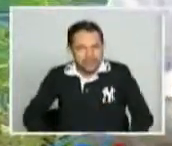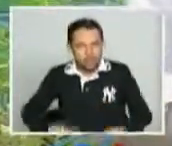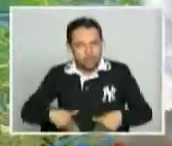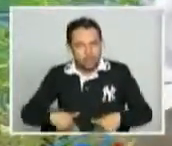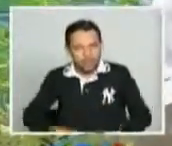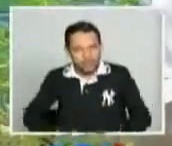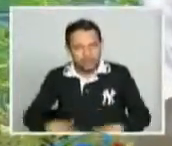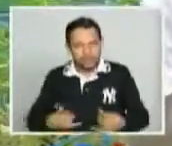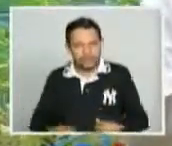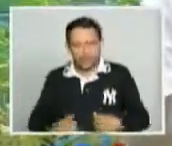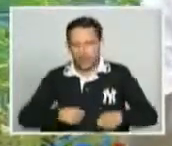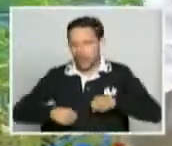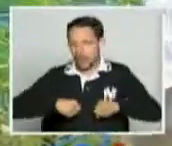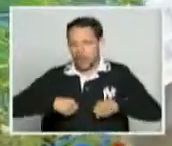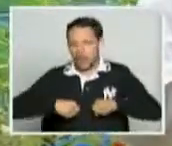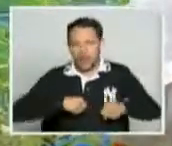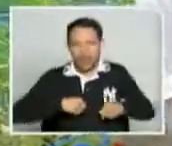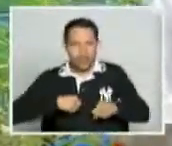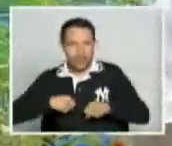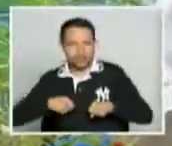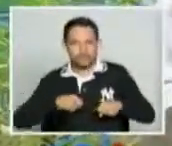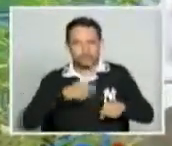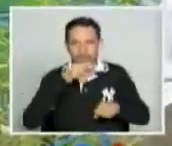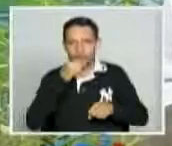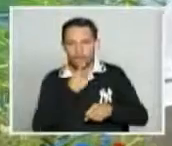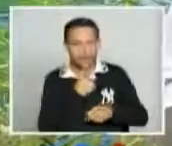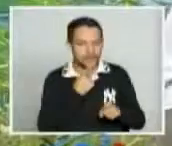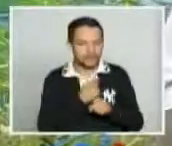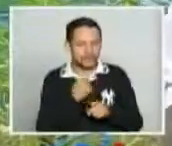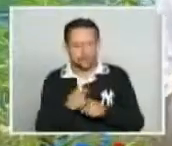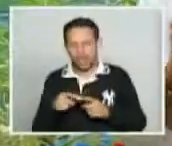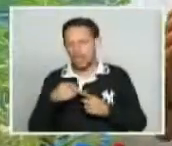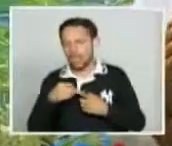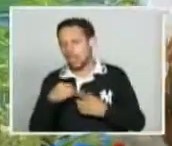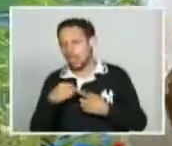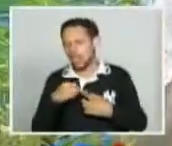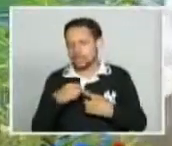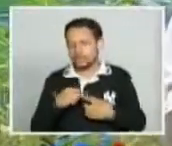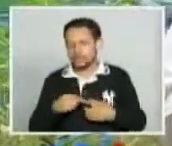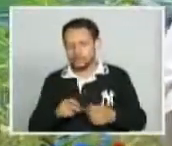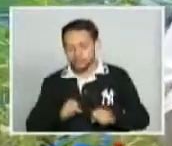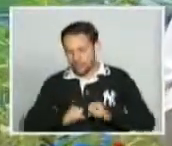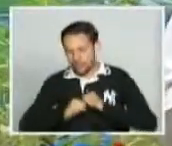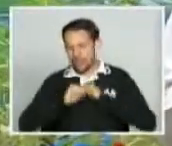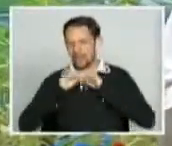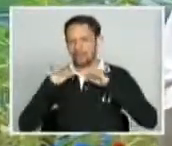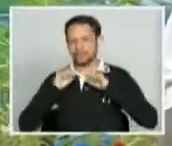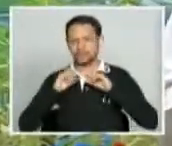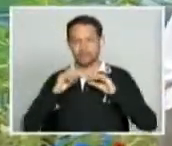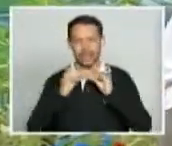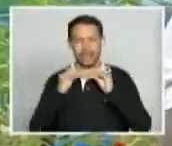tengo energía para nada. Me siento débil. No me quiero levantar de la cama.